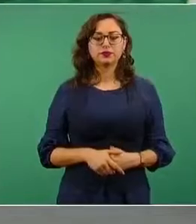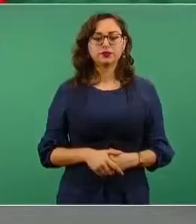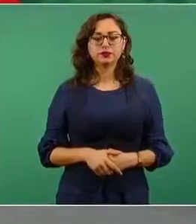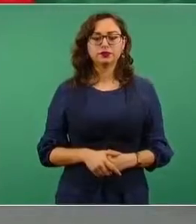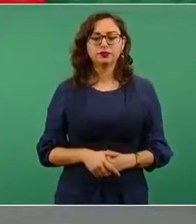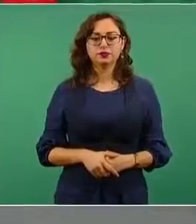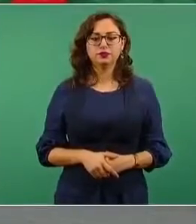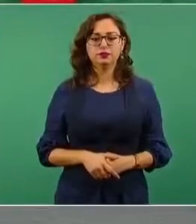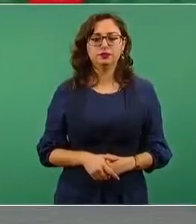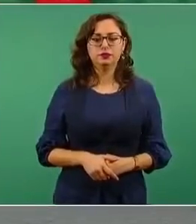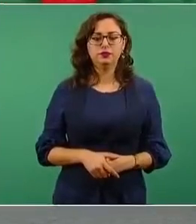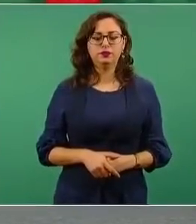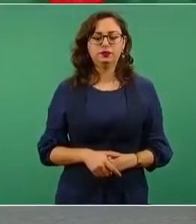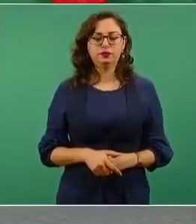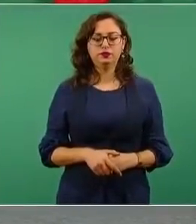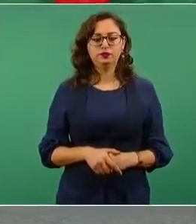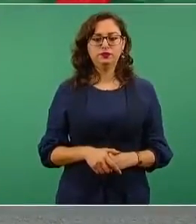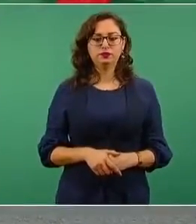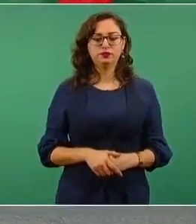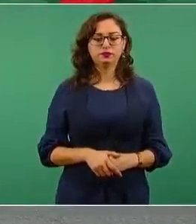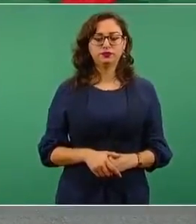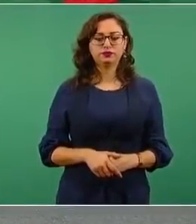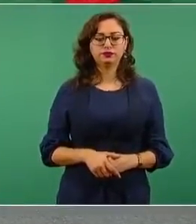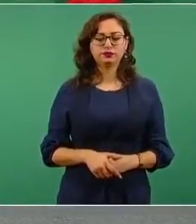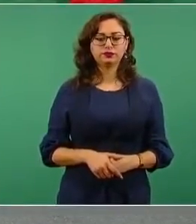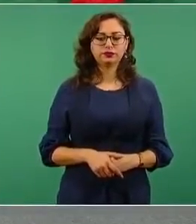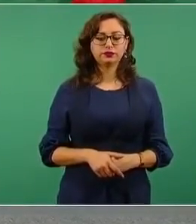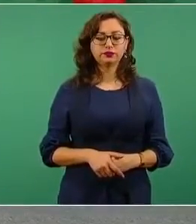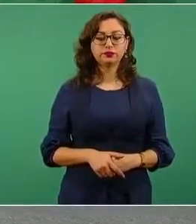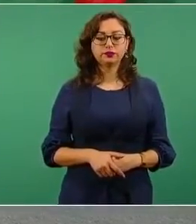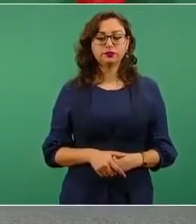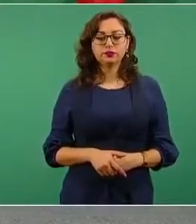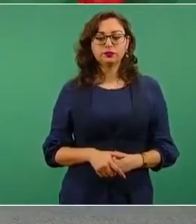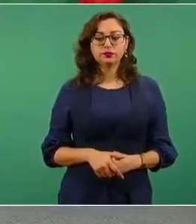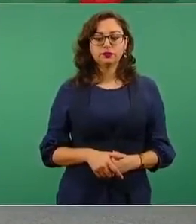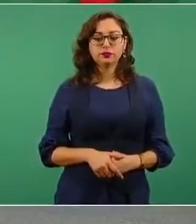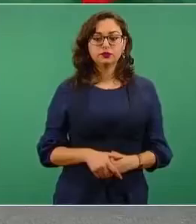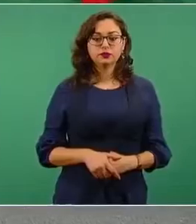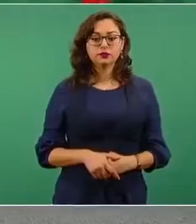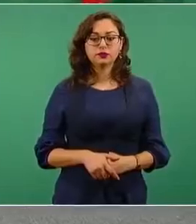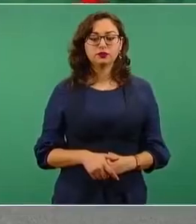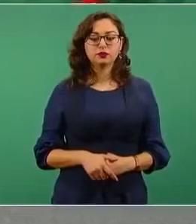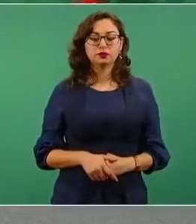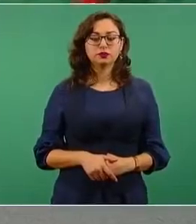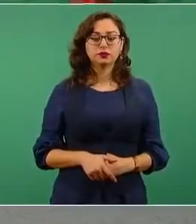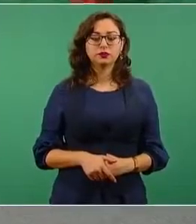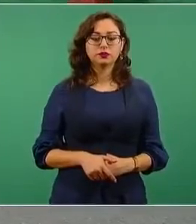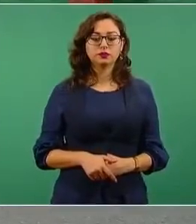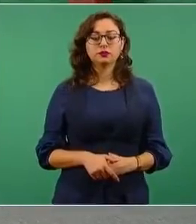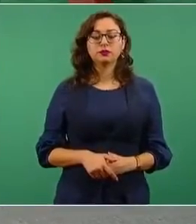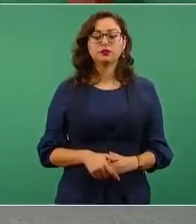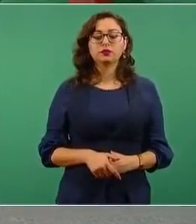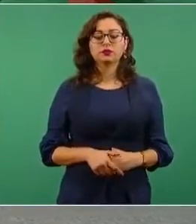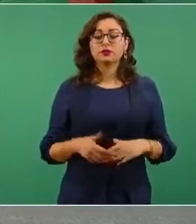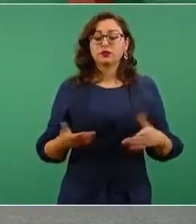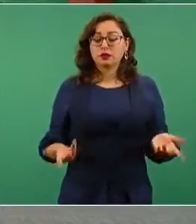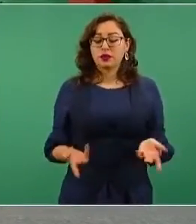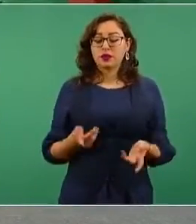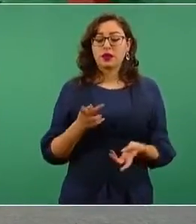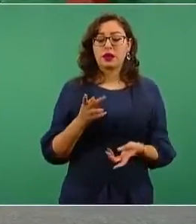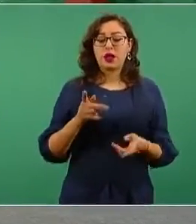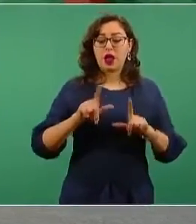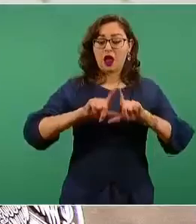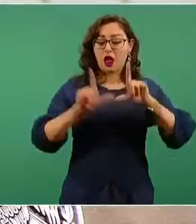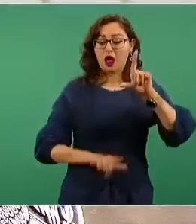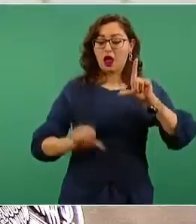Sí, por tercer año consecutivo el Gobierno de la República, el presidente Andrés Manuel López